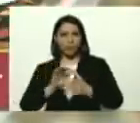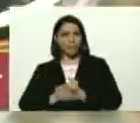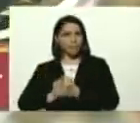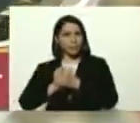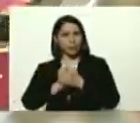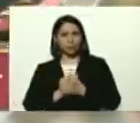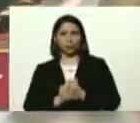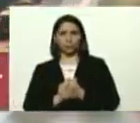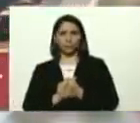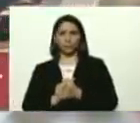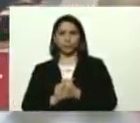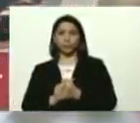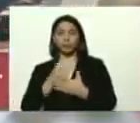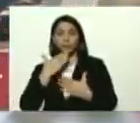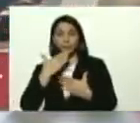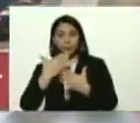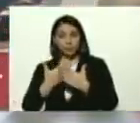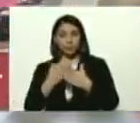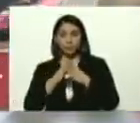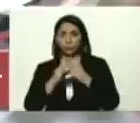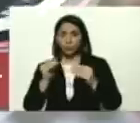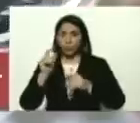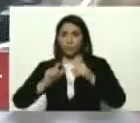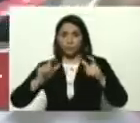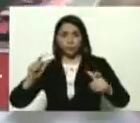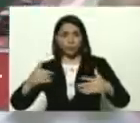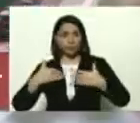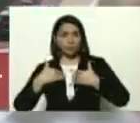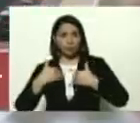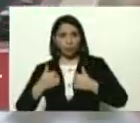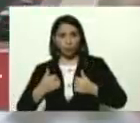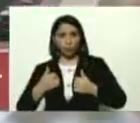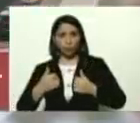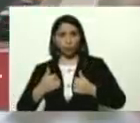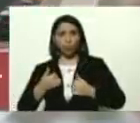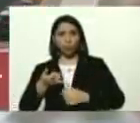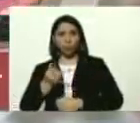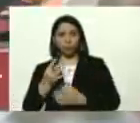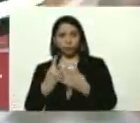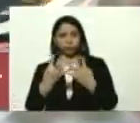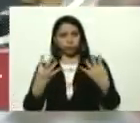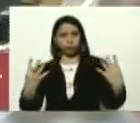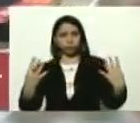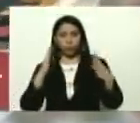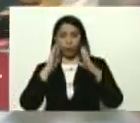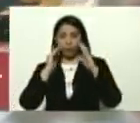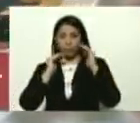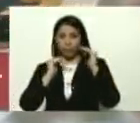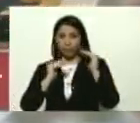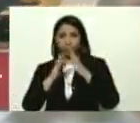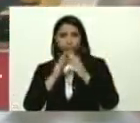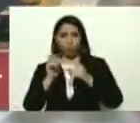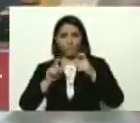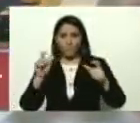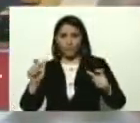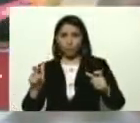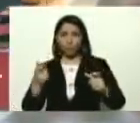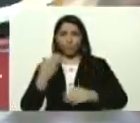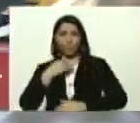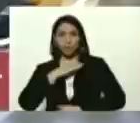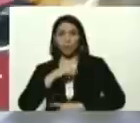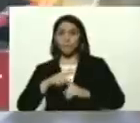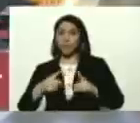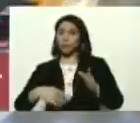amigos. Bueno, agradecemos a todo el personal de salud que está en la primera fila atendiendo estos casos. Pero